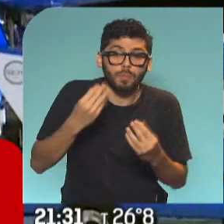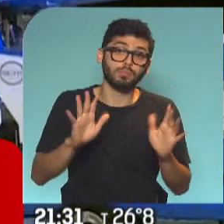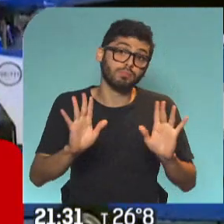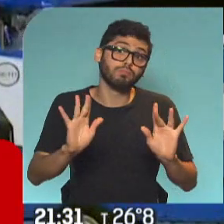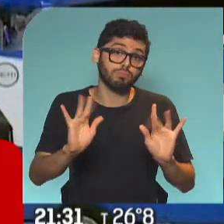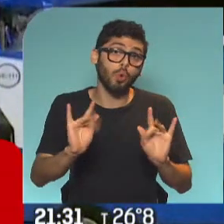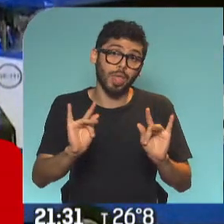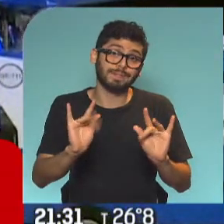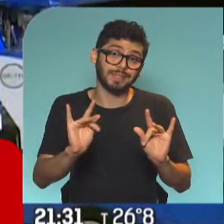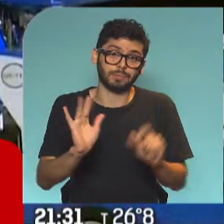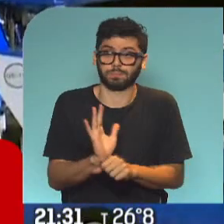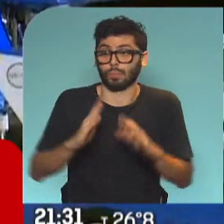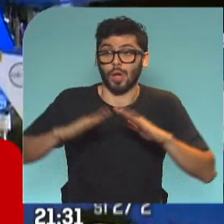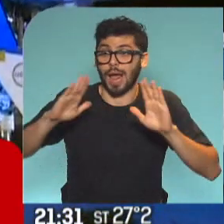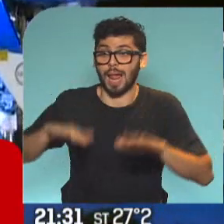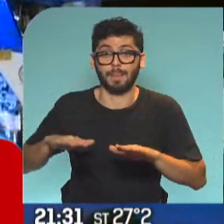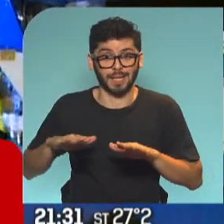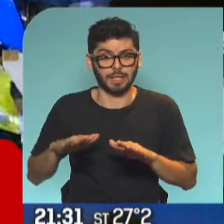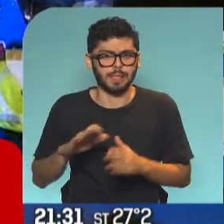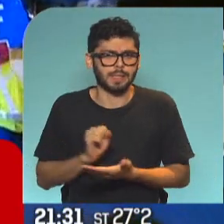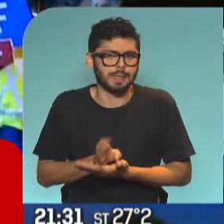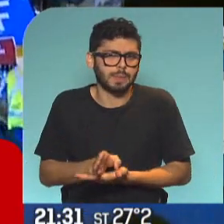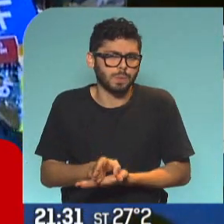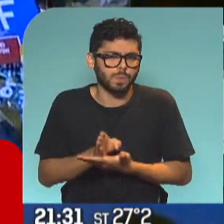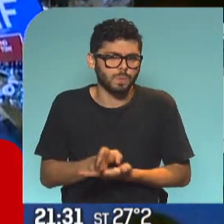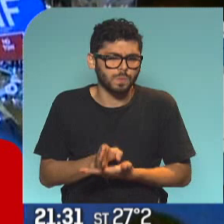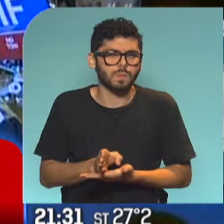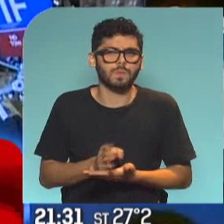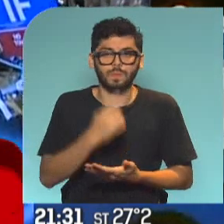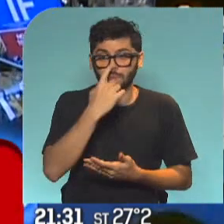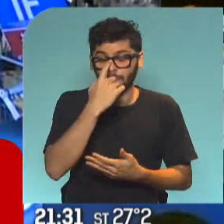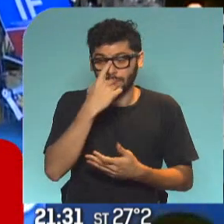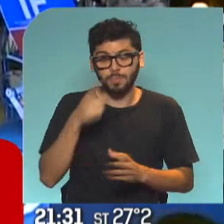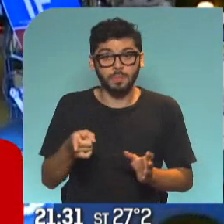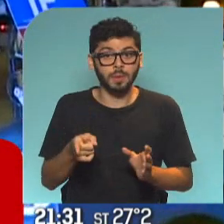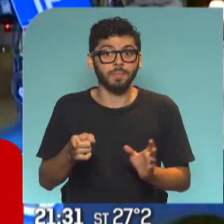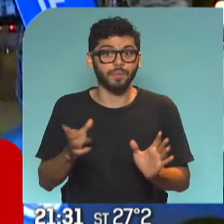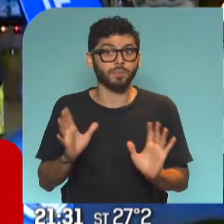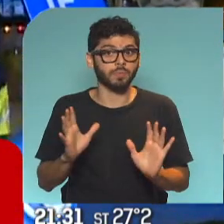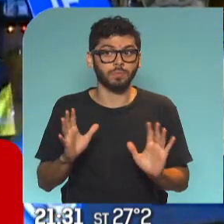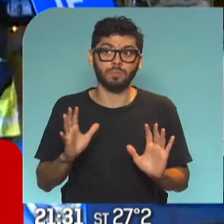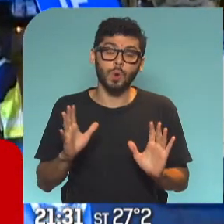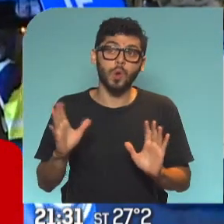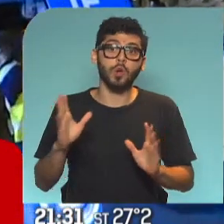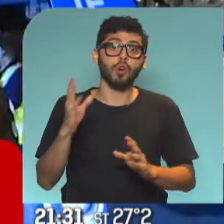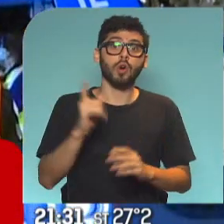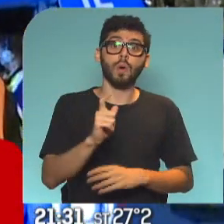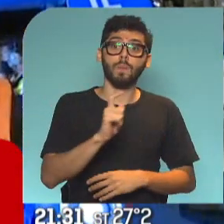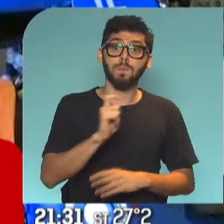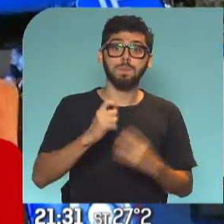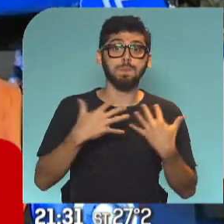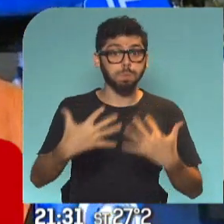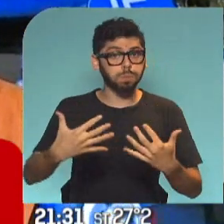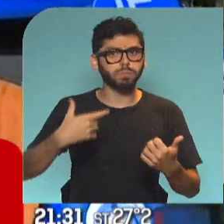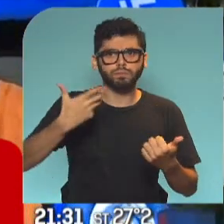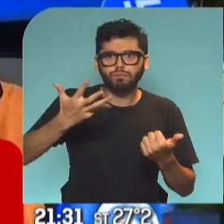¿no? Con este aislamiento mucho más estricto. Fue una muy buena herramienta, fueron esas conferencias una muy